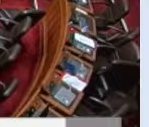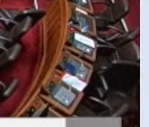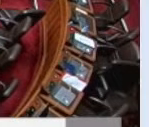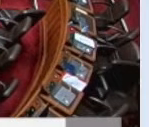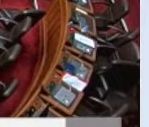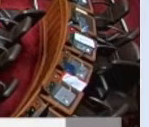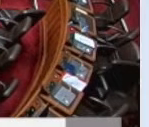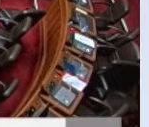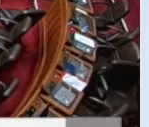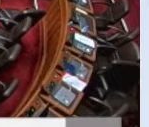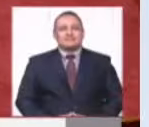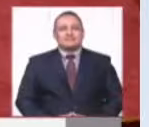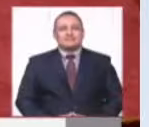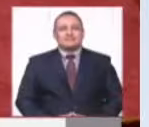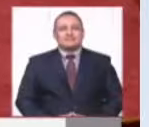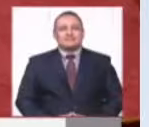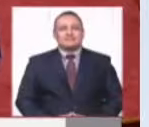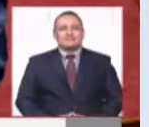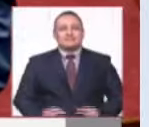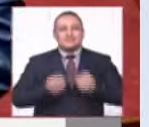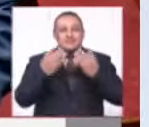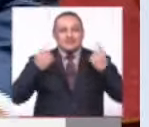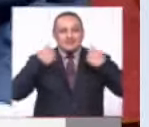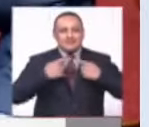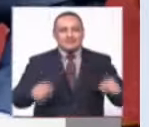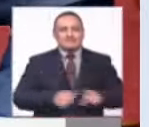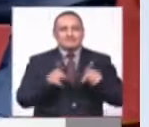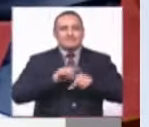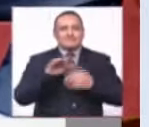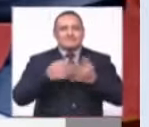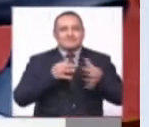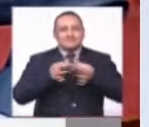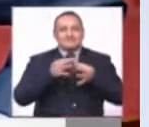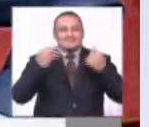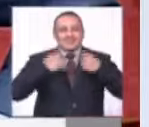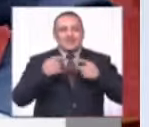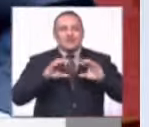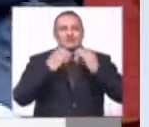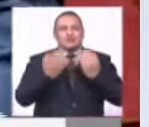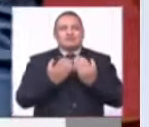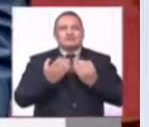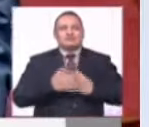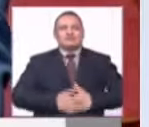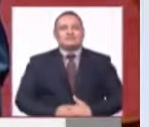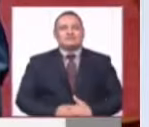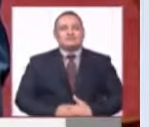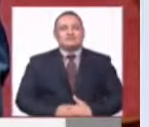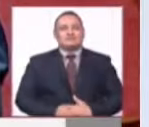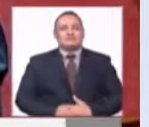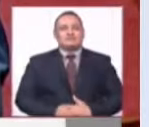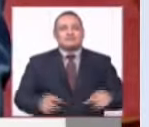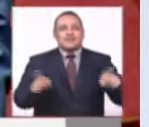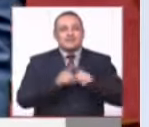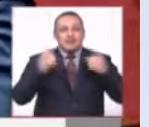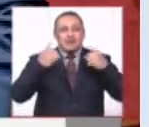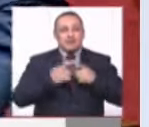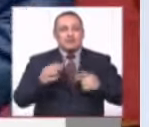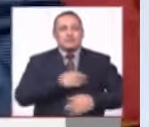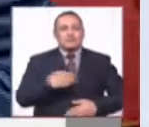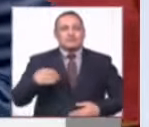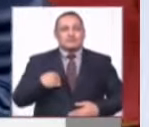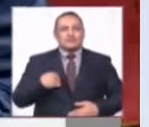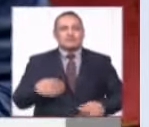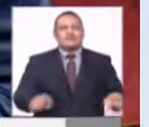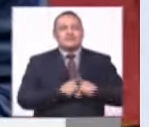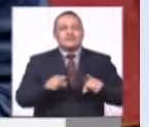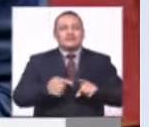Muchas gracias, presidente. Por su intermedio, mi saludo a todos los congresistas y a los colegas ministros